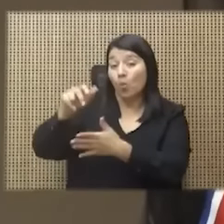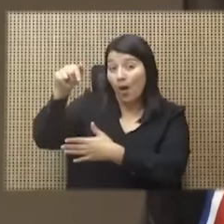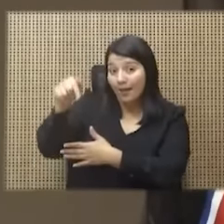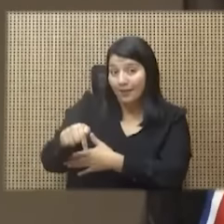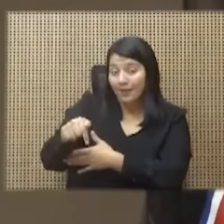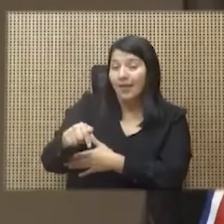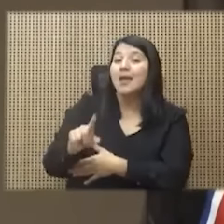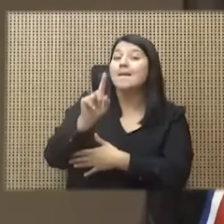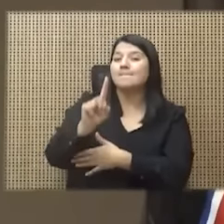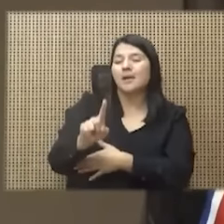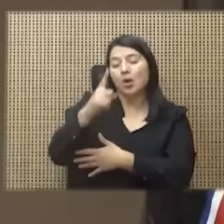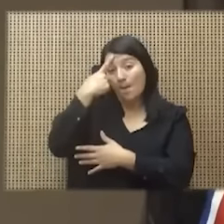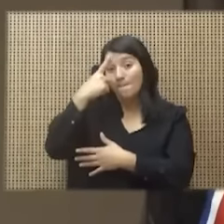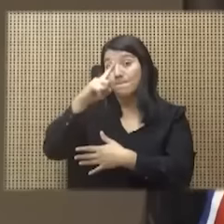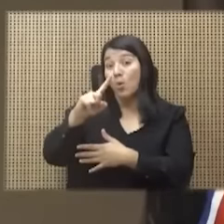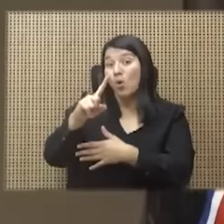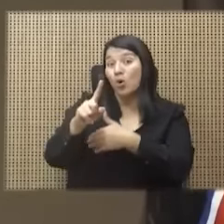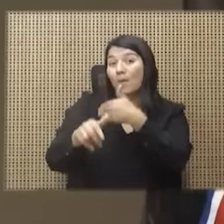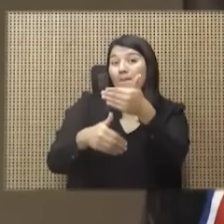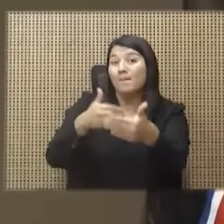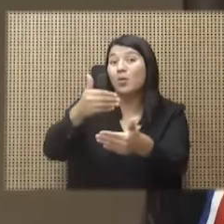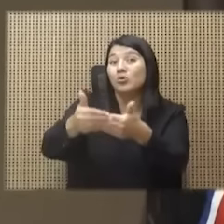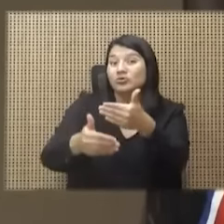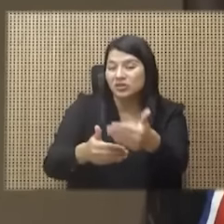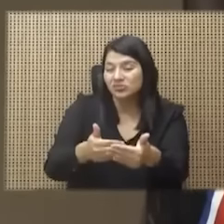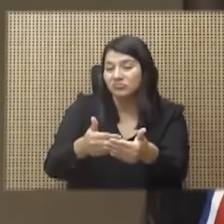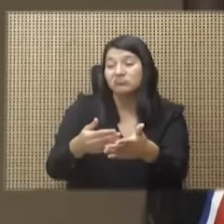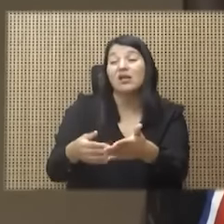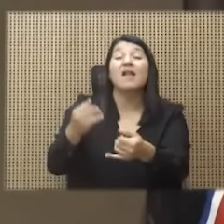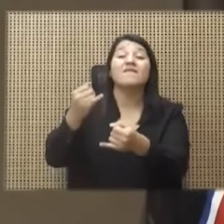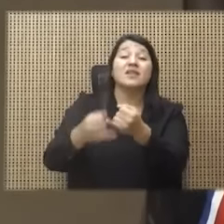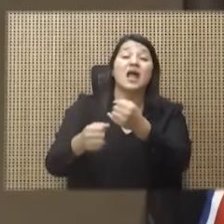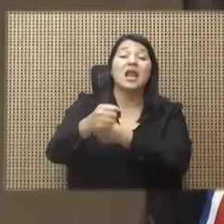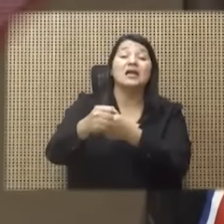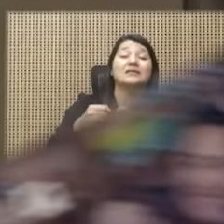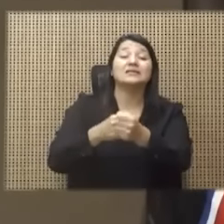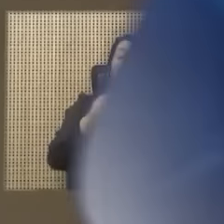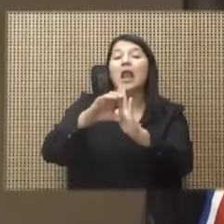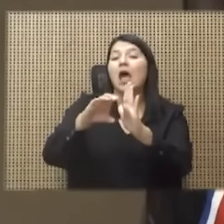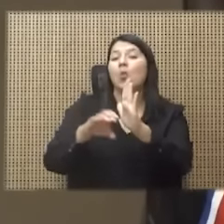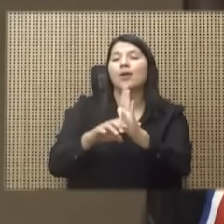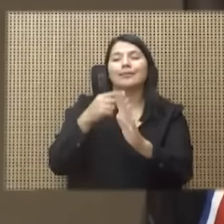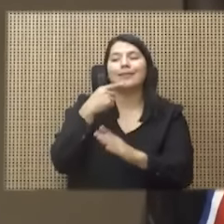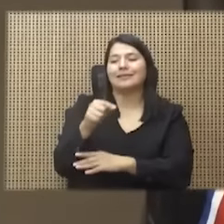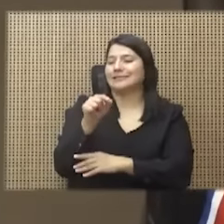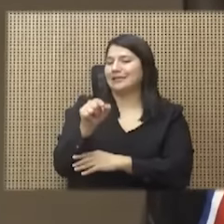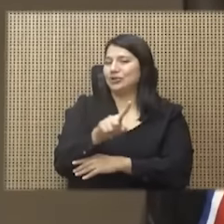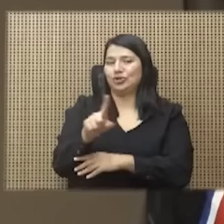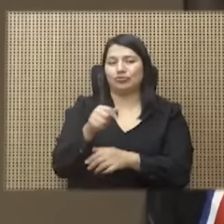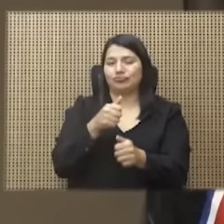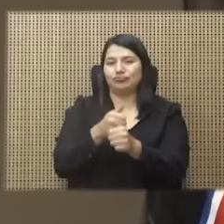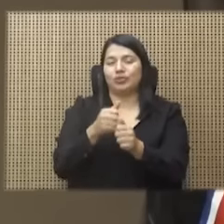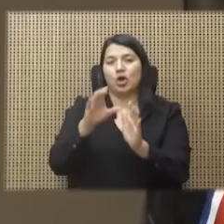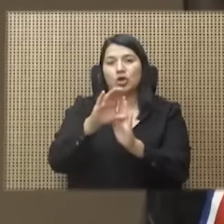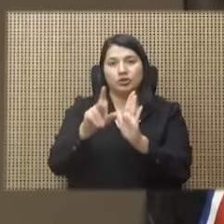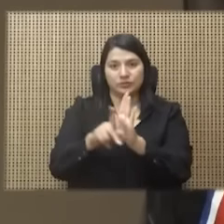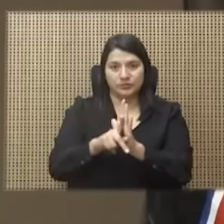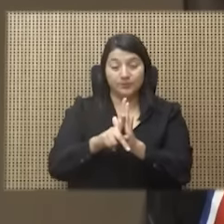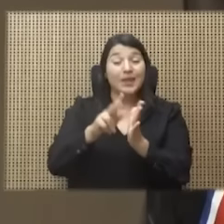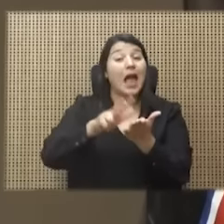meramente procedimentales la Sala Constitucional termina determinando como inconstitucional. La aprobación del